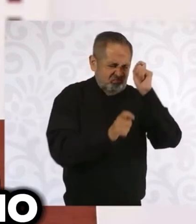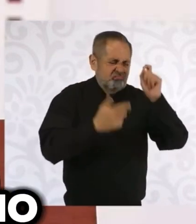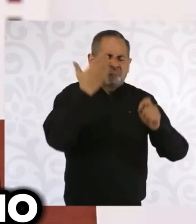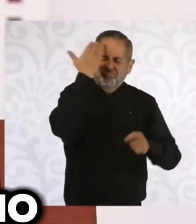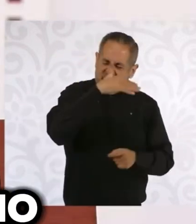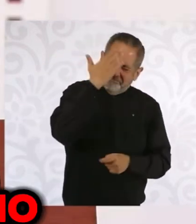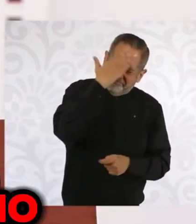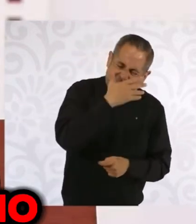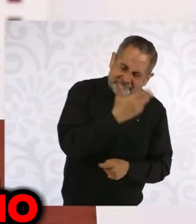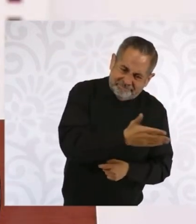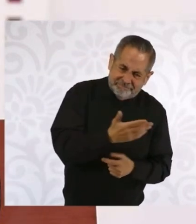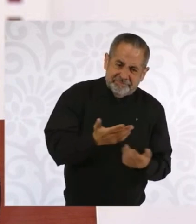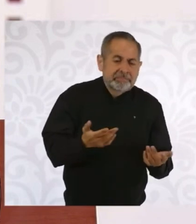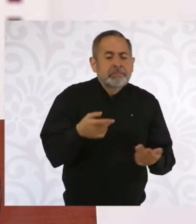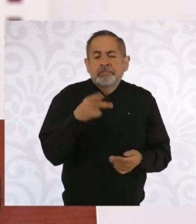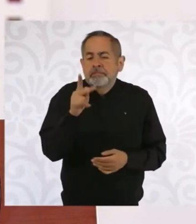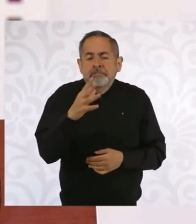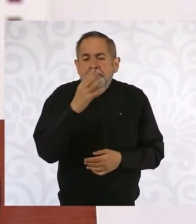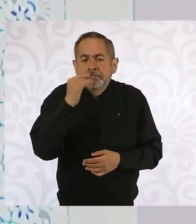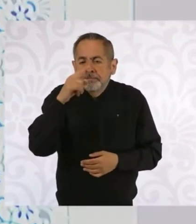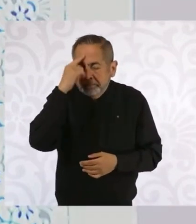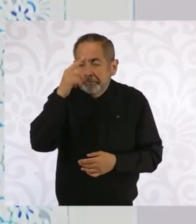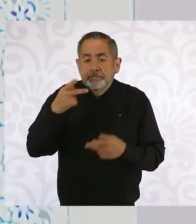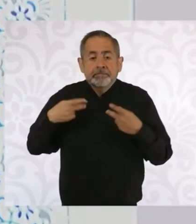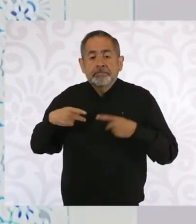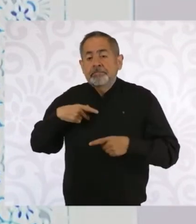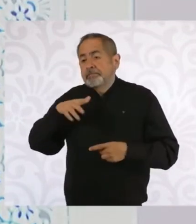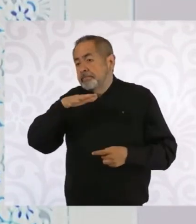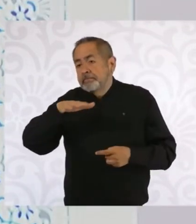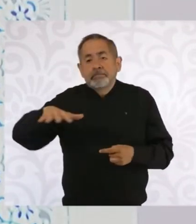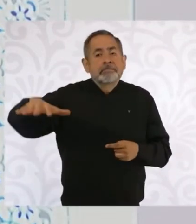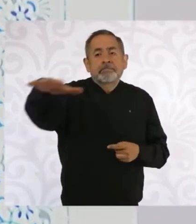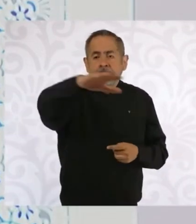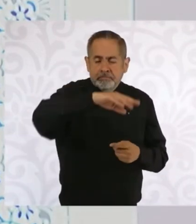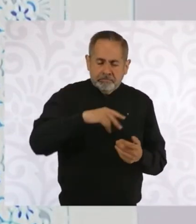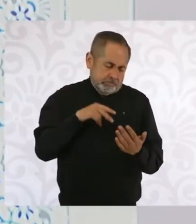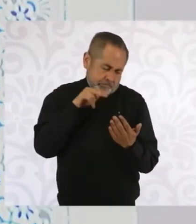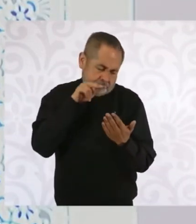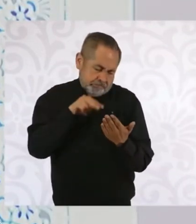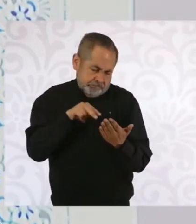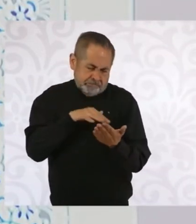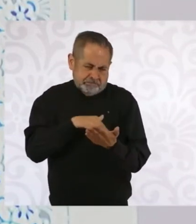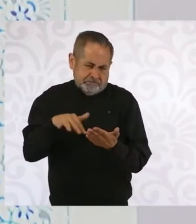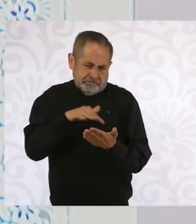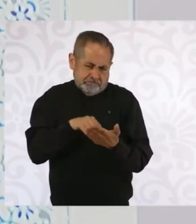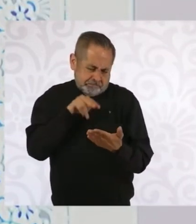también cualquier ciudadano o ciudadana puede leer la Constitución